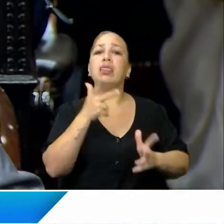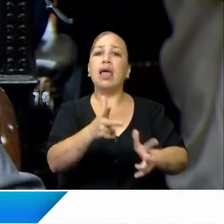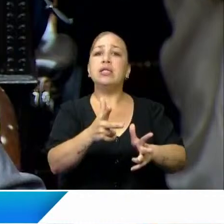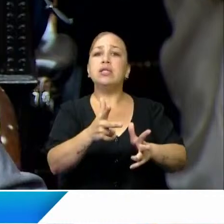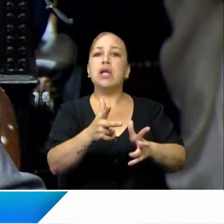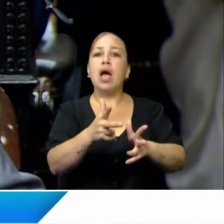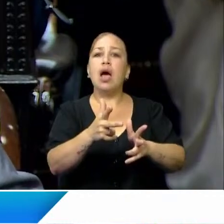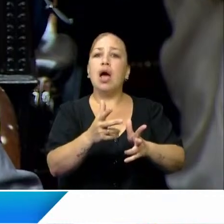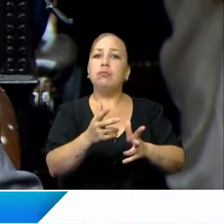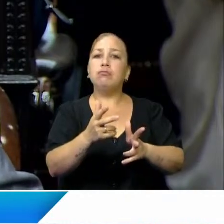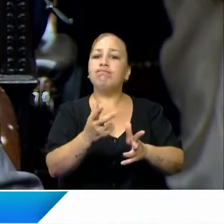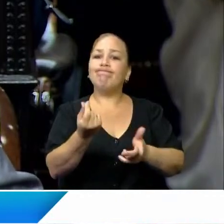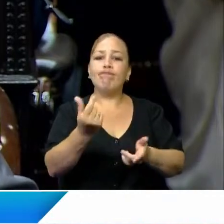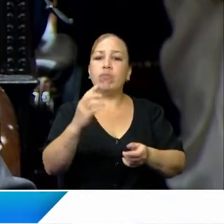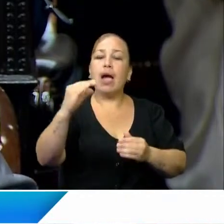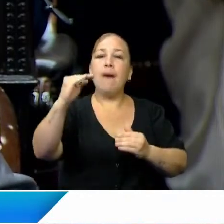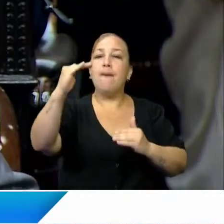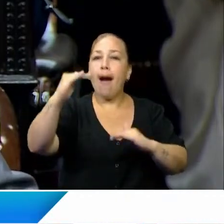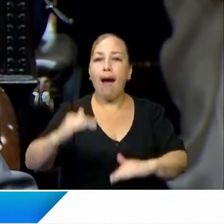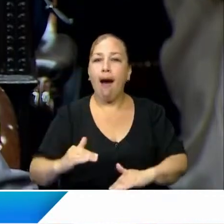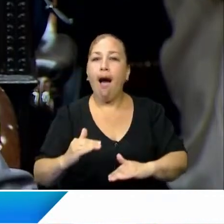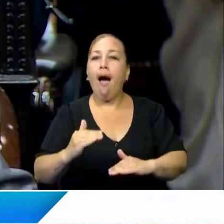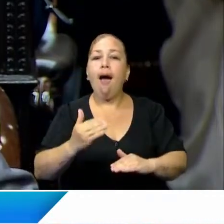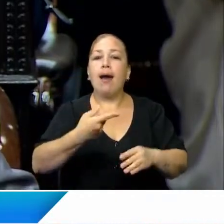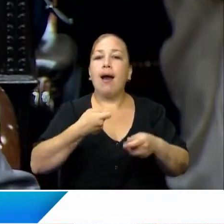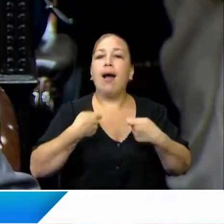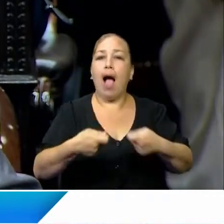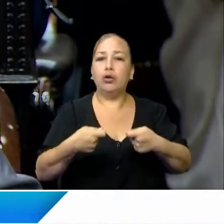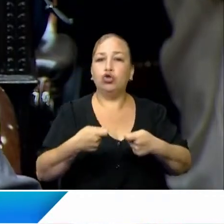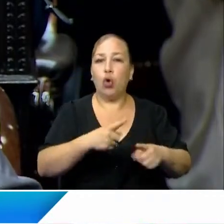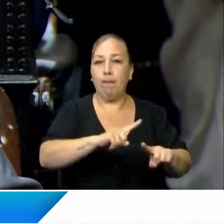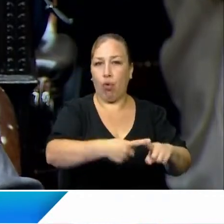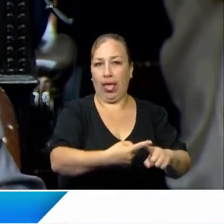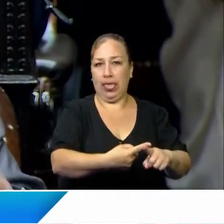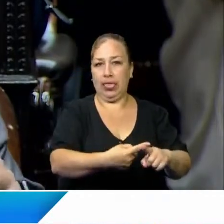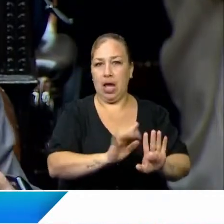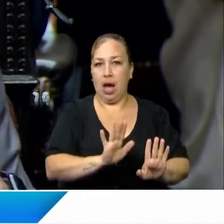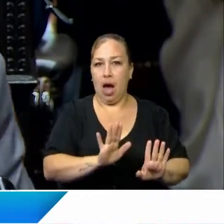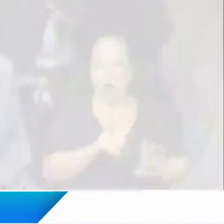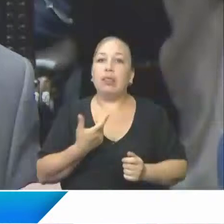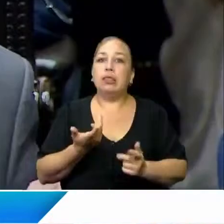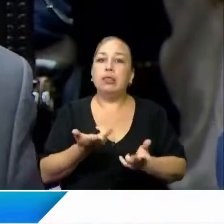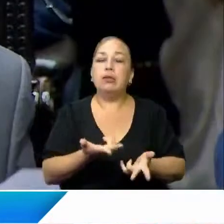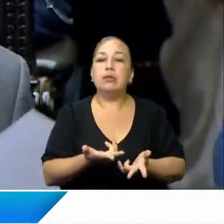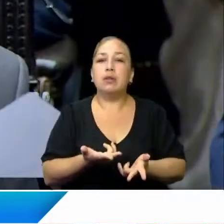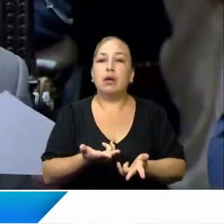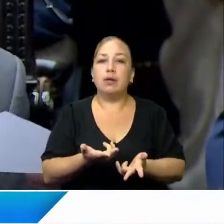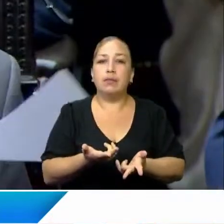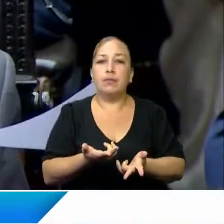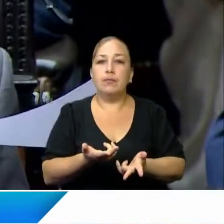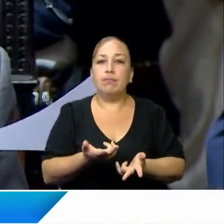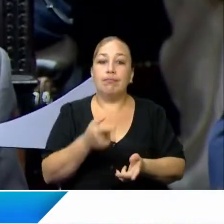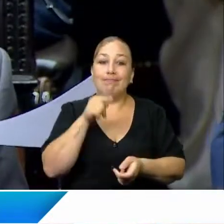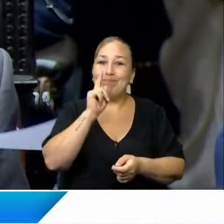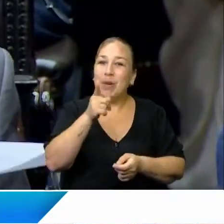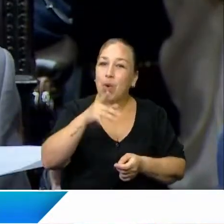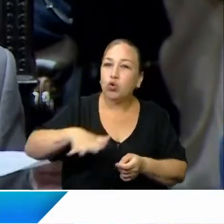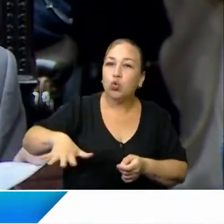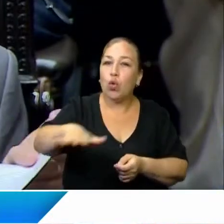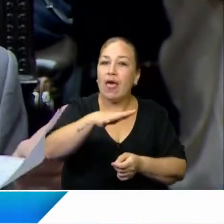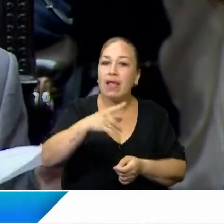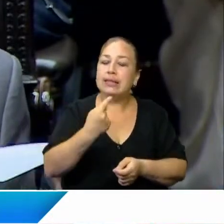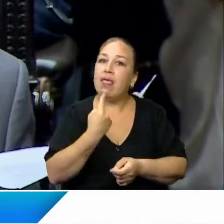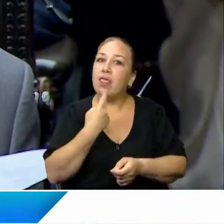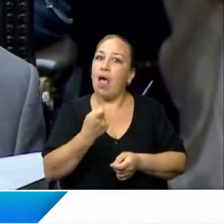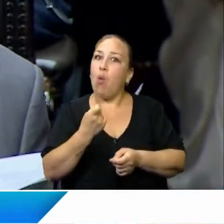achicar el costo de la política y poner a los políticos en su lugar. Lo que la ciudadanía se da cuenta, a